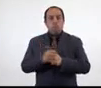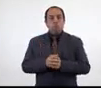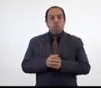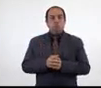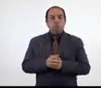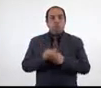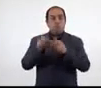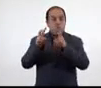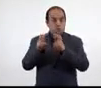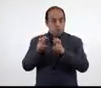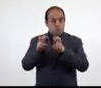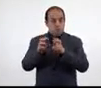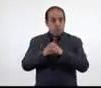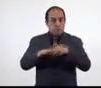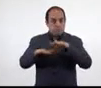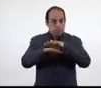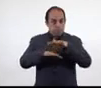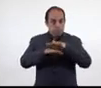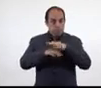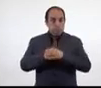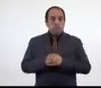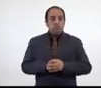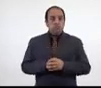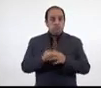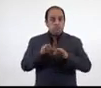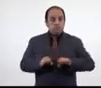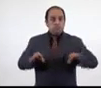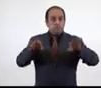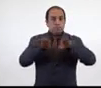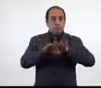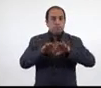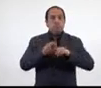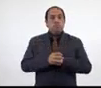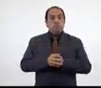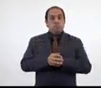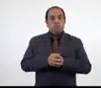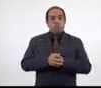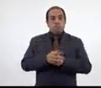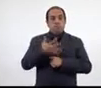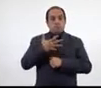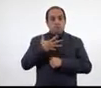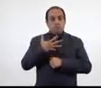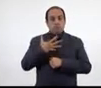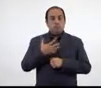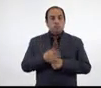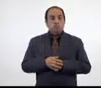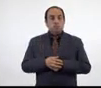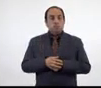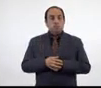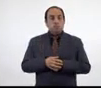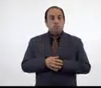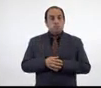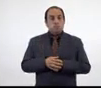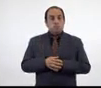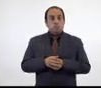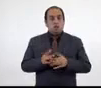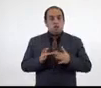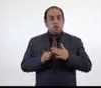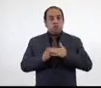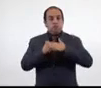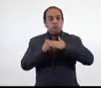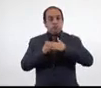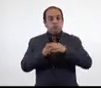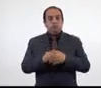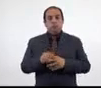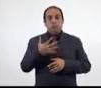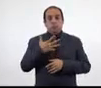a cuestiones básicas, trascendentales y elementales para generar la subsistencia y que no implique un estrés